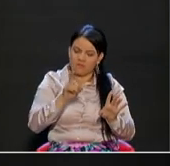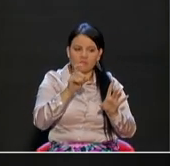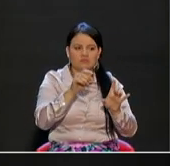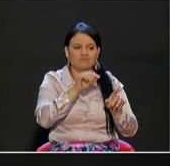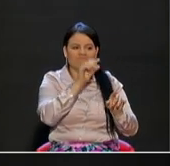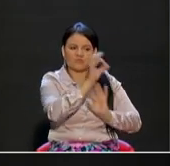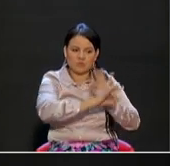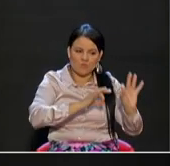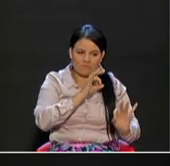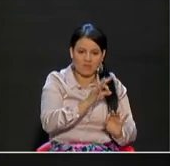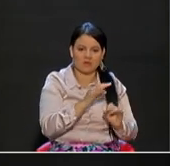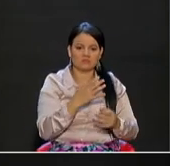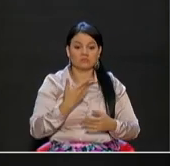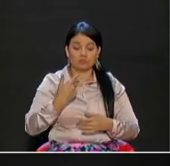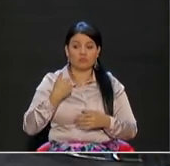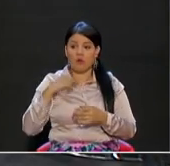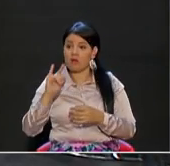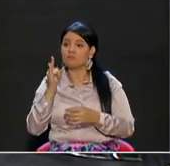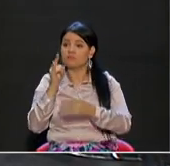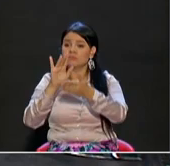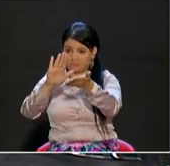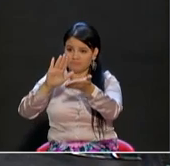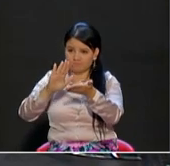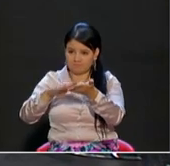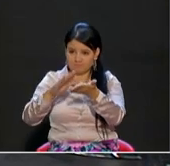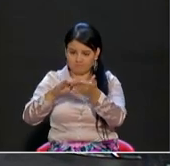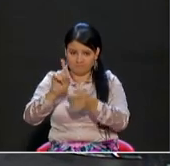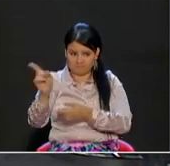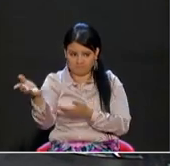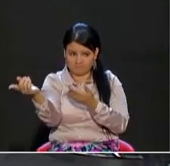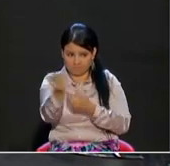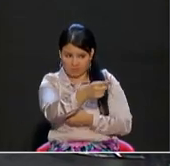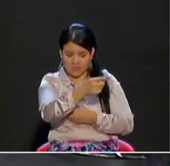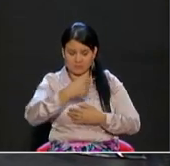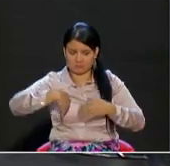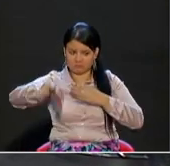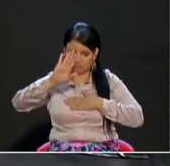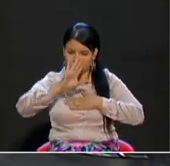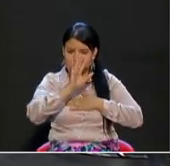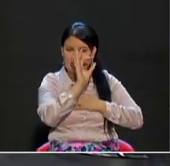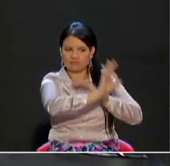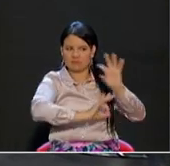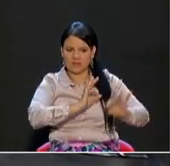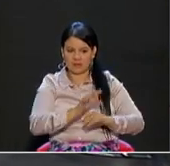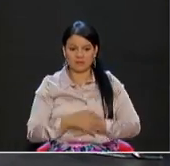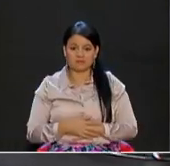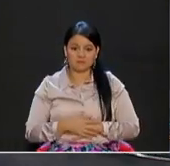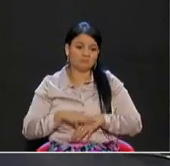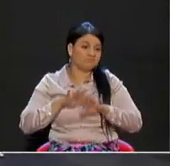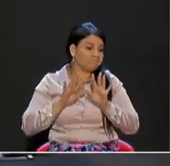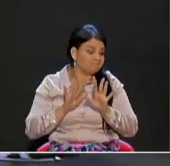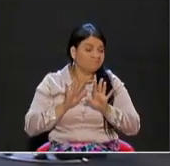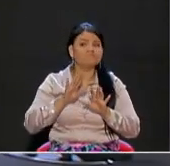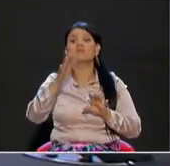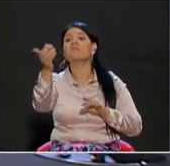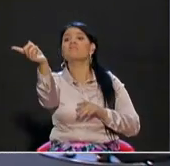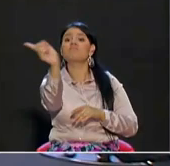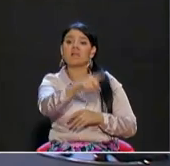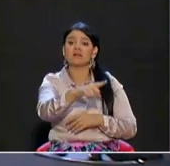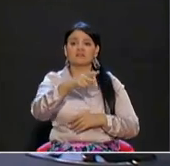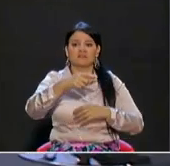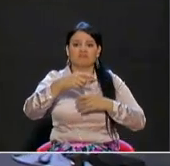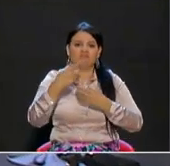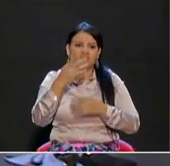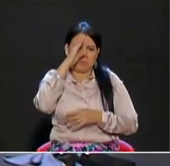luego autorizar y luego voy a prometer de manera que que hagan los procedimientos que corresponden respetando